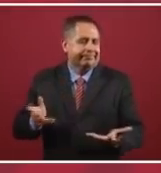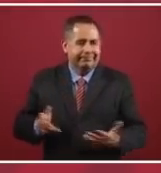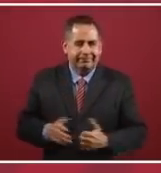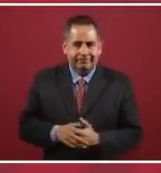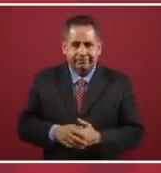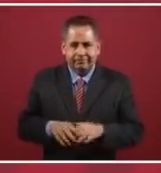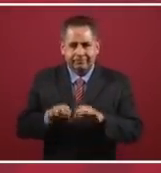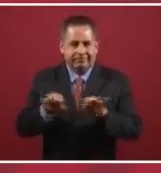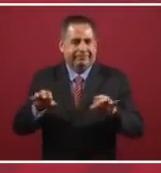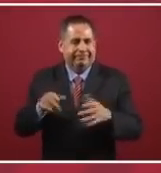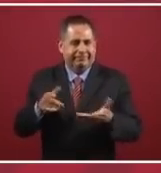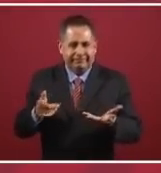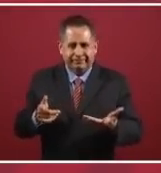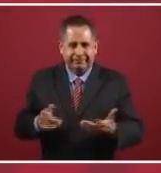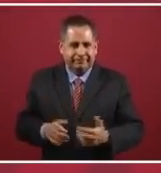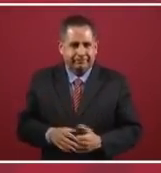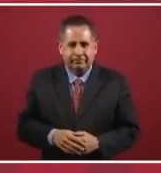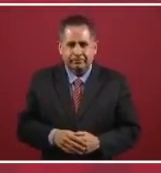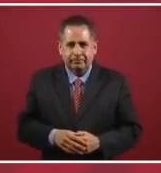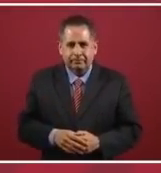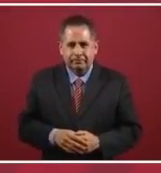La longaniza.